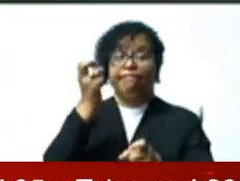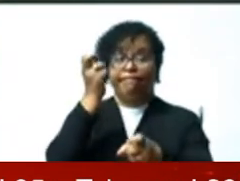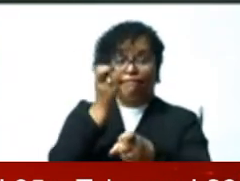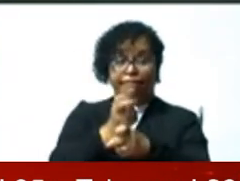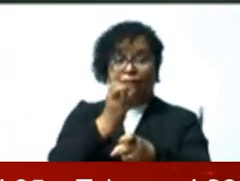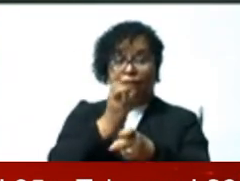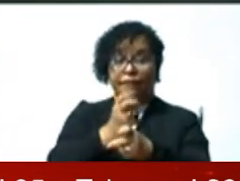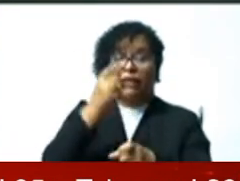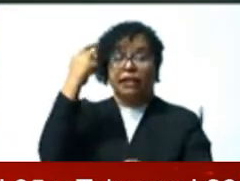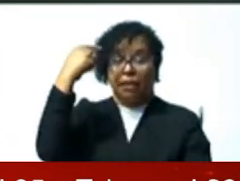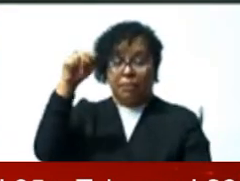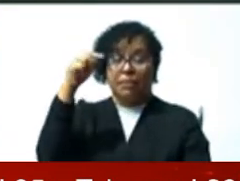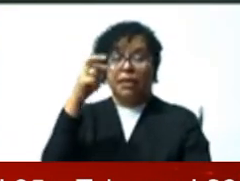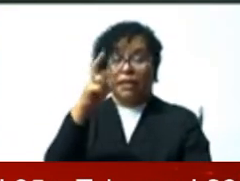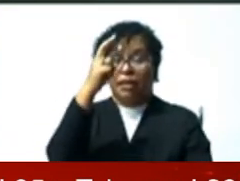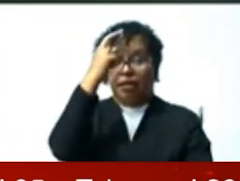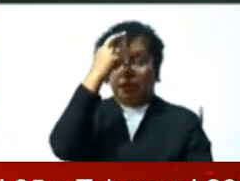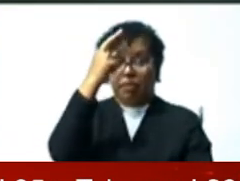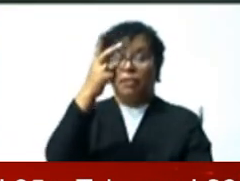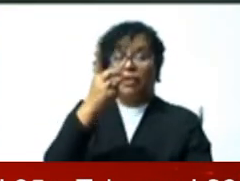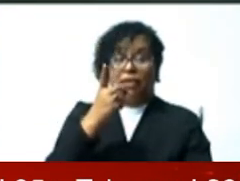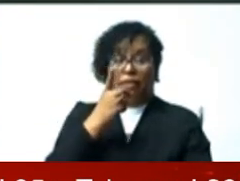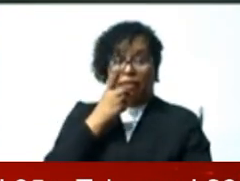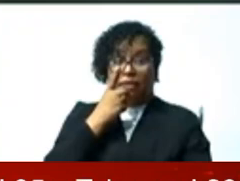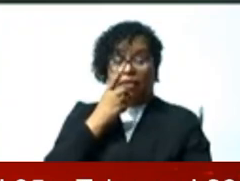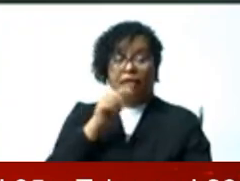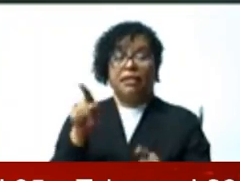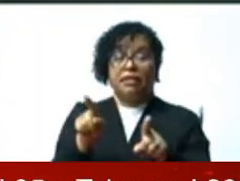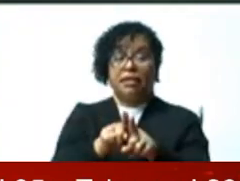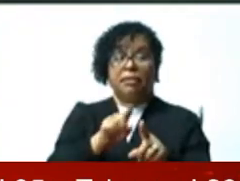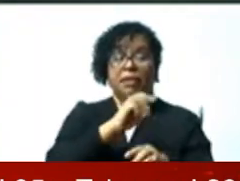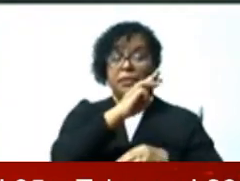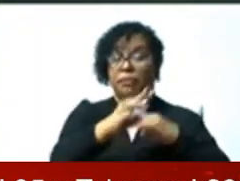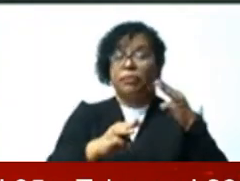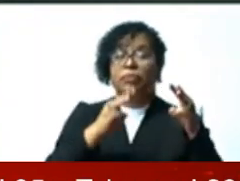República Dominicana, para todo el mundo, y tenemos que ser más